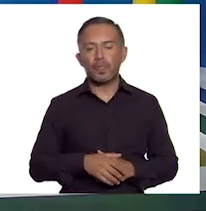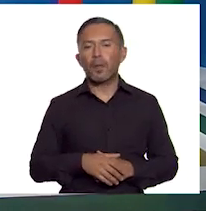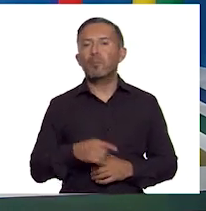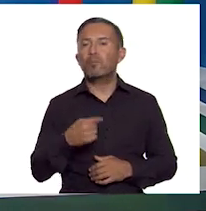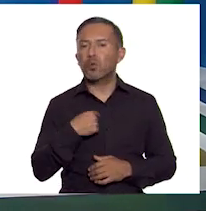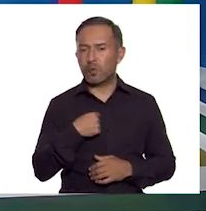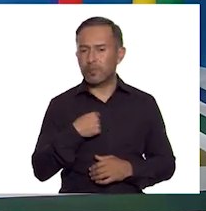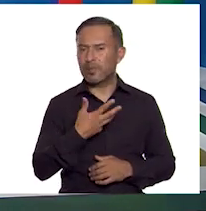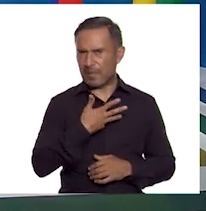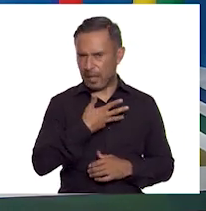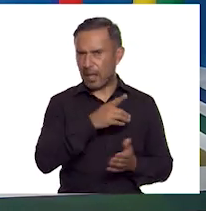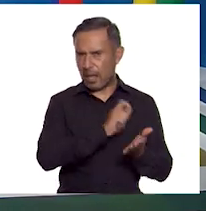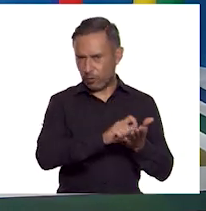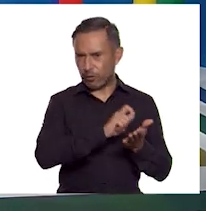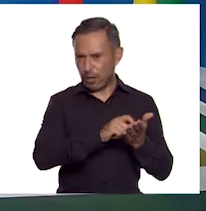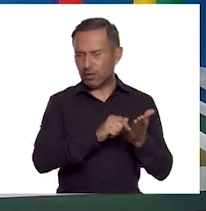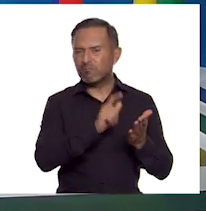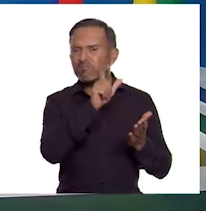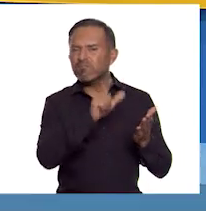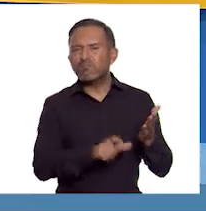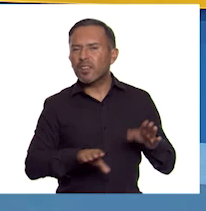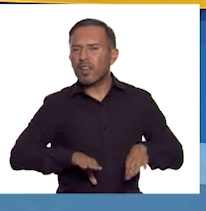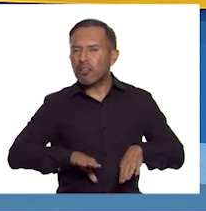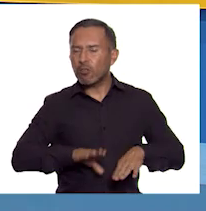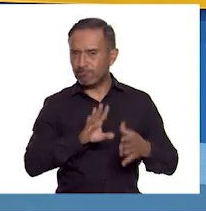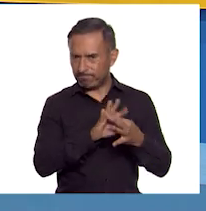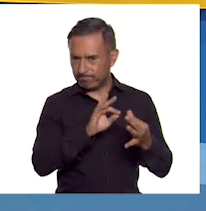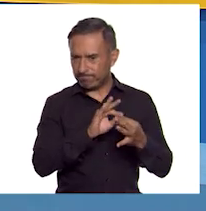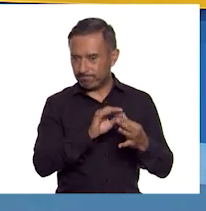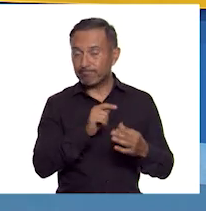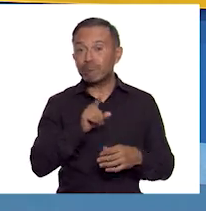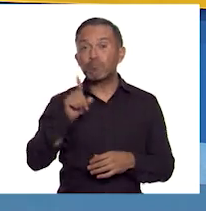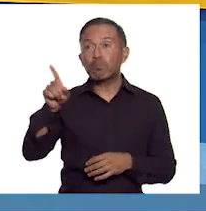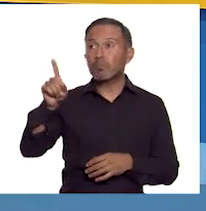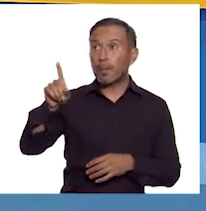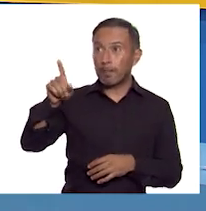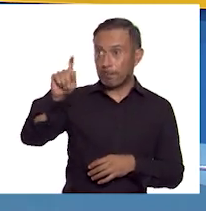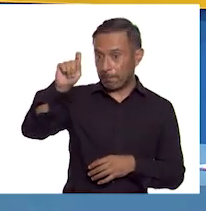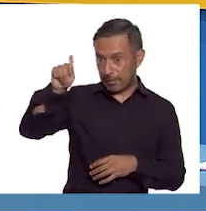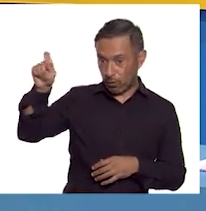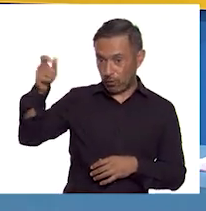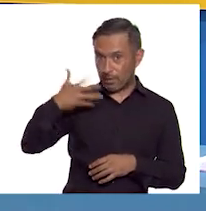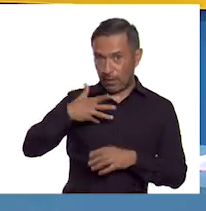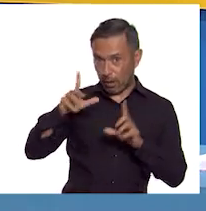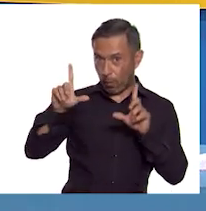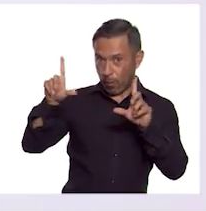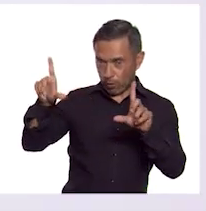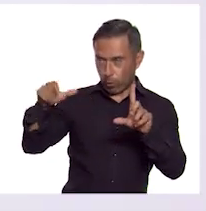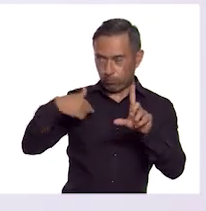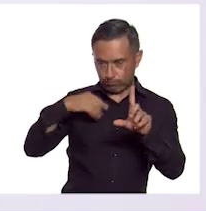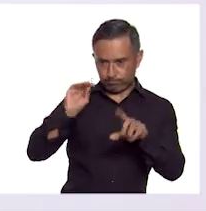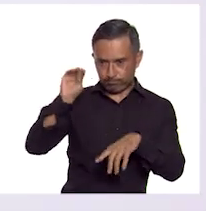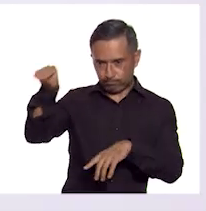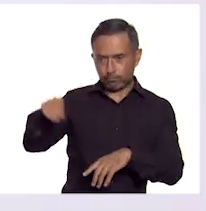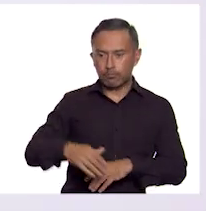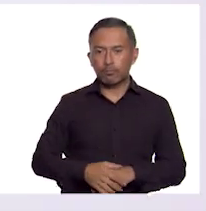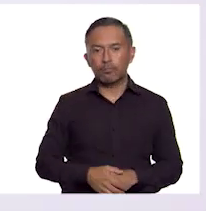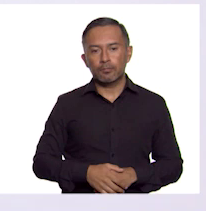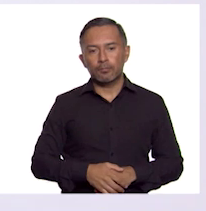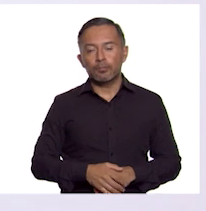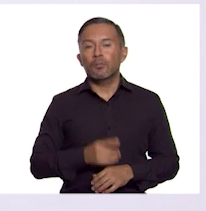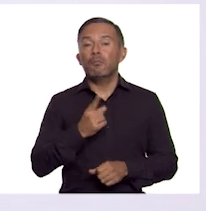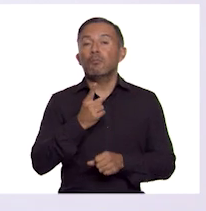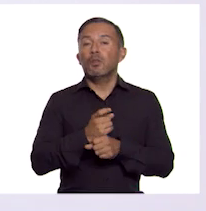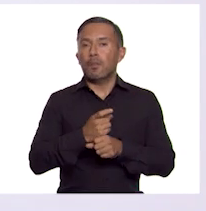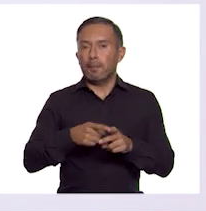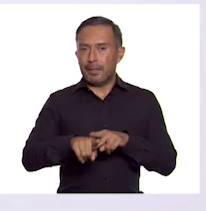que traigo aquí anotadas y las vamos a colocar en el cuadro que está en el pizarrón. Voy a comenzar. Listos,